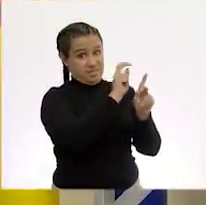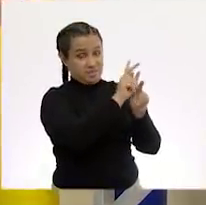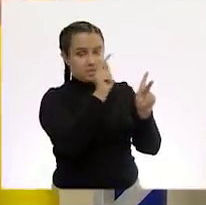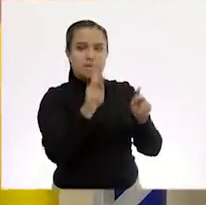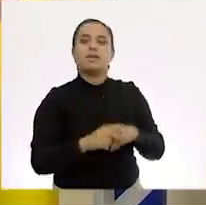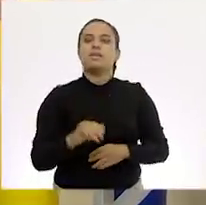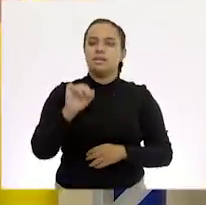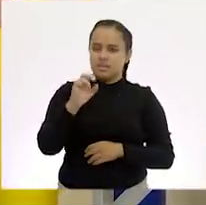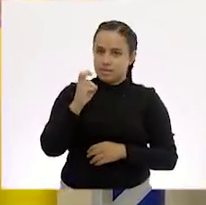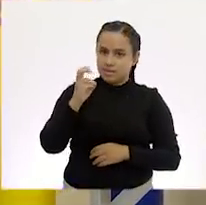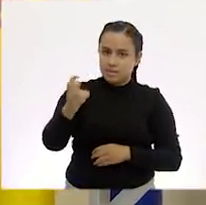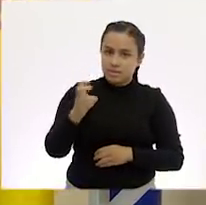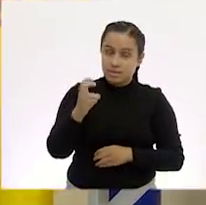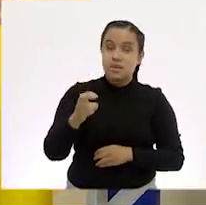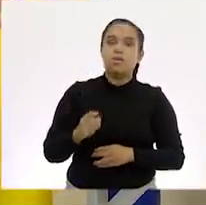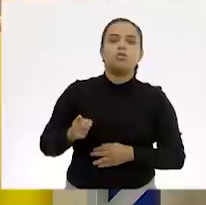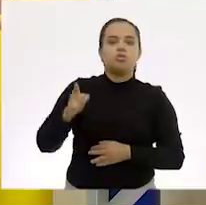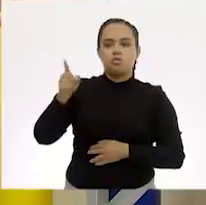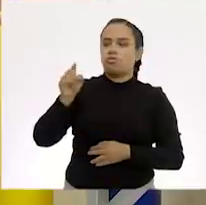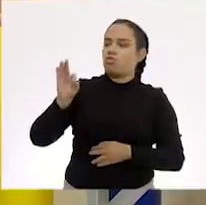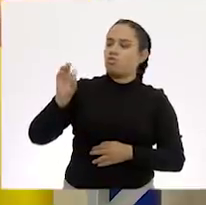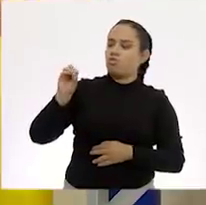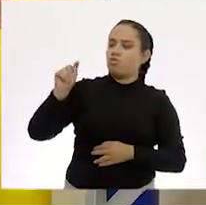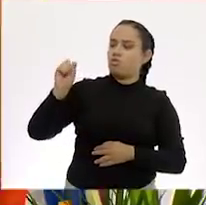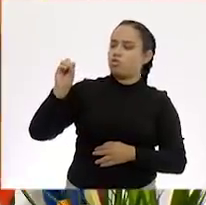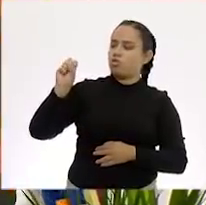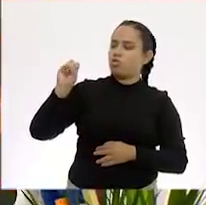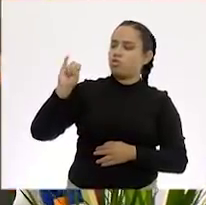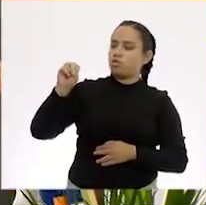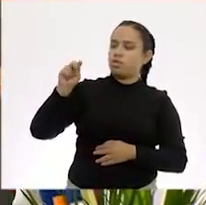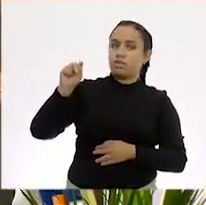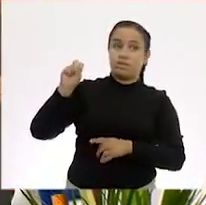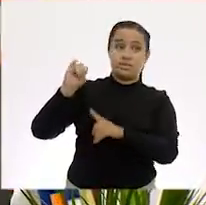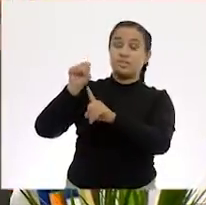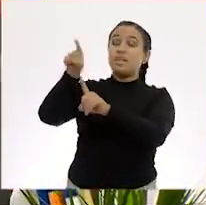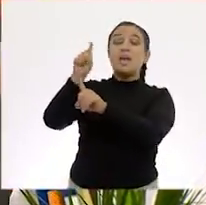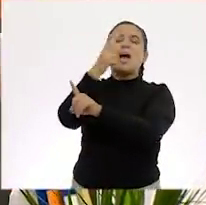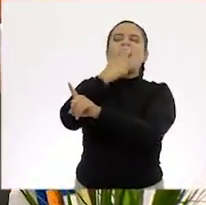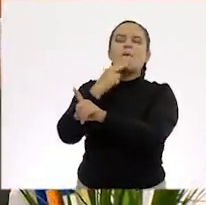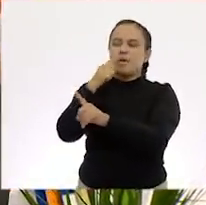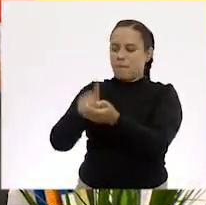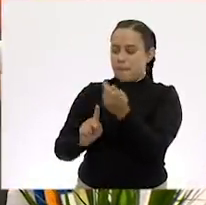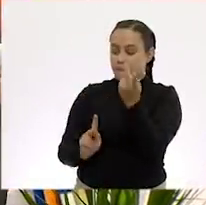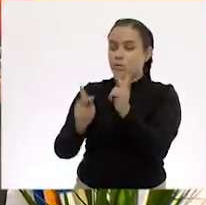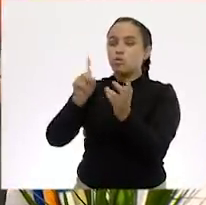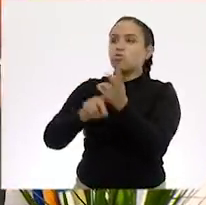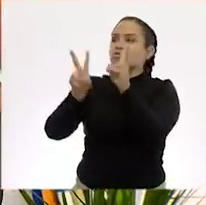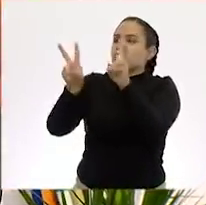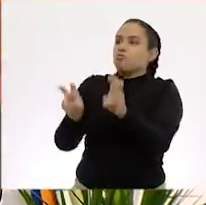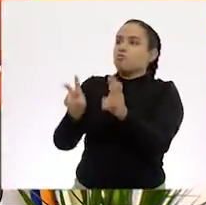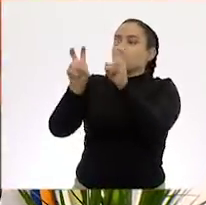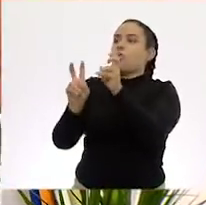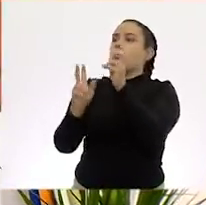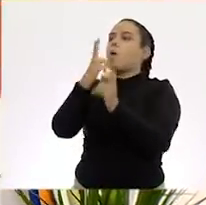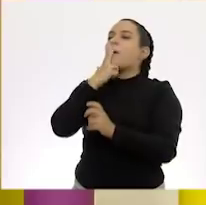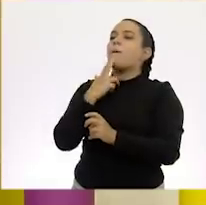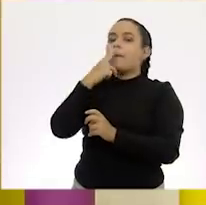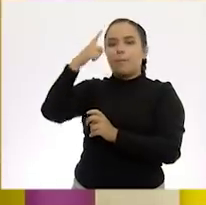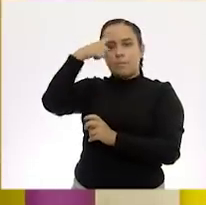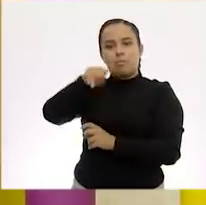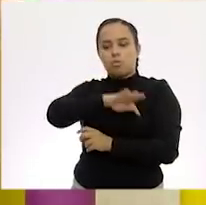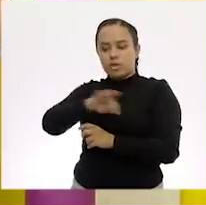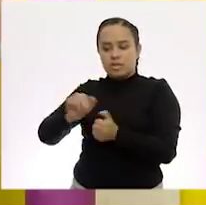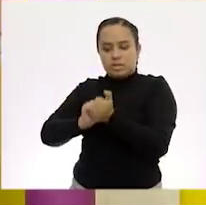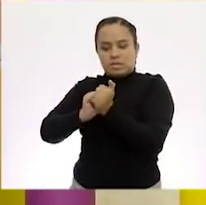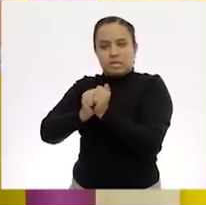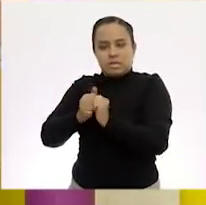Sí, esta es el producto de la fotosíntesis. Este es el azúcar que las plantas consumen para su desarrollo.